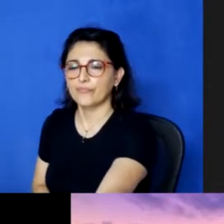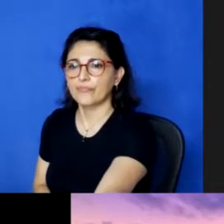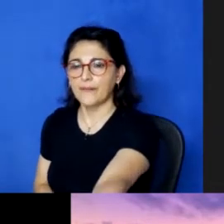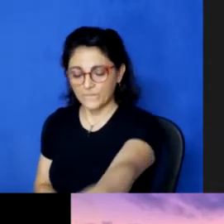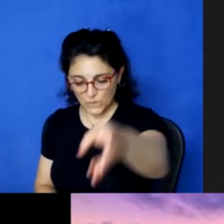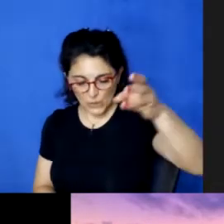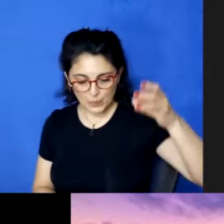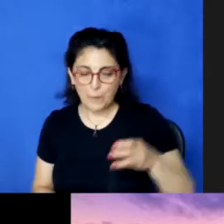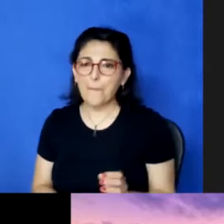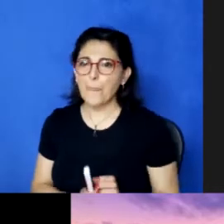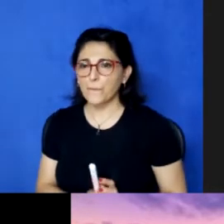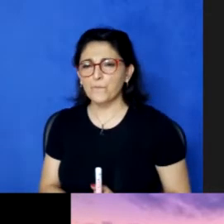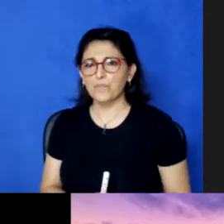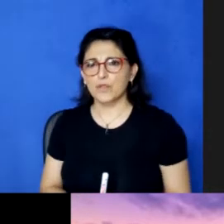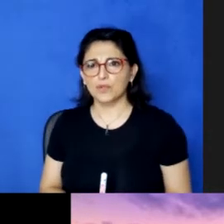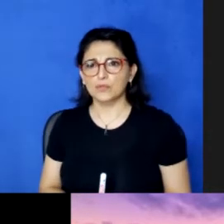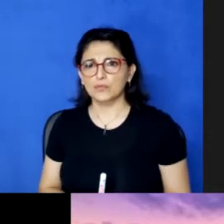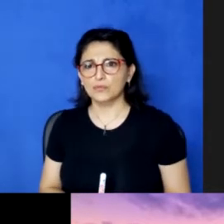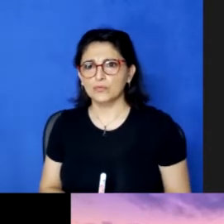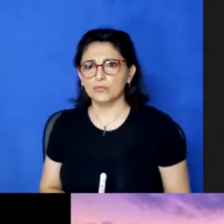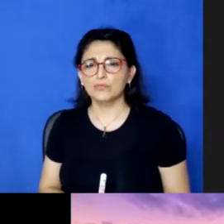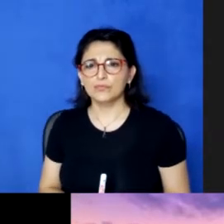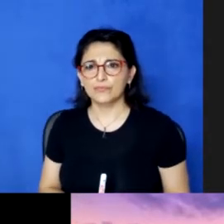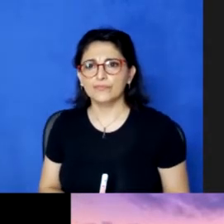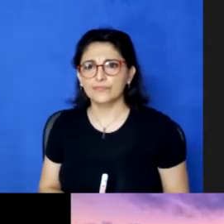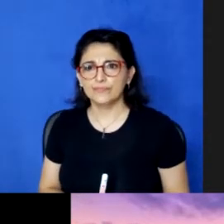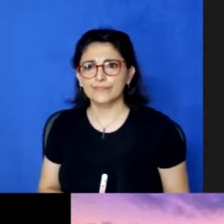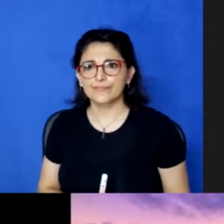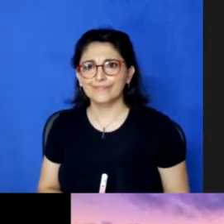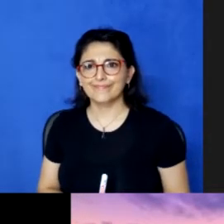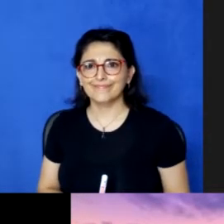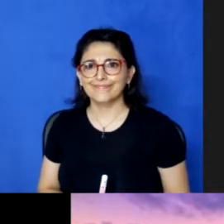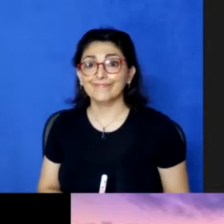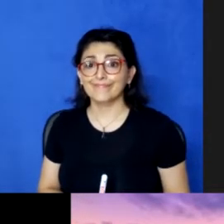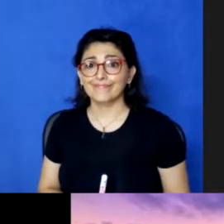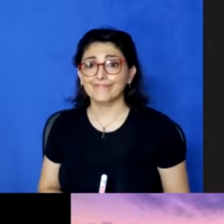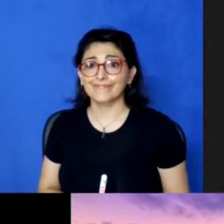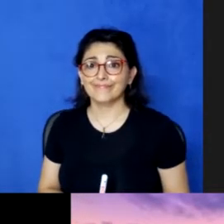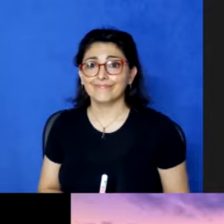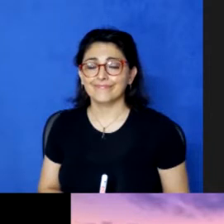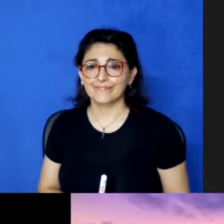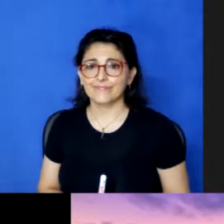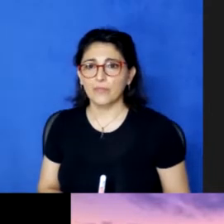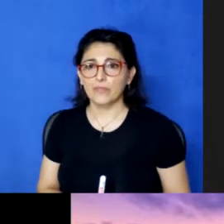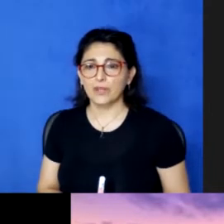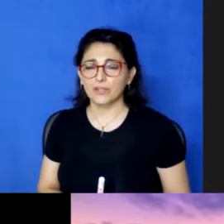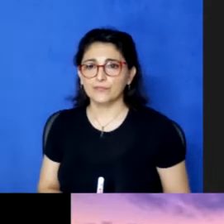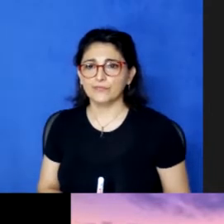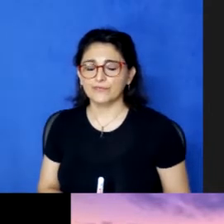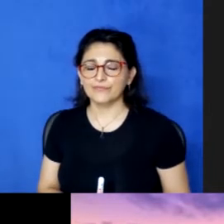pueda pasar esto en Argentina, porque la rueda es así, parece que está siempre un